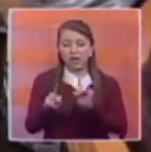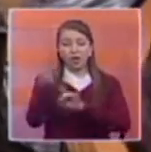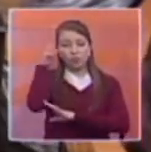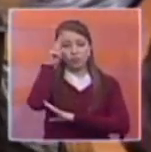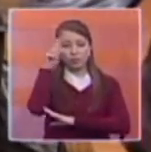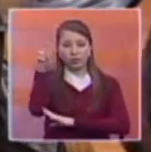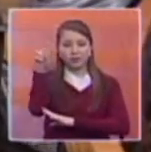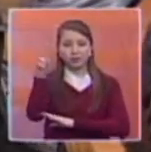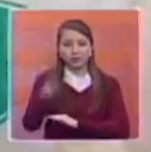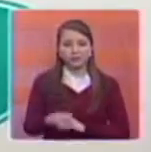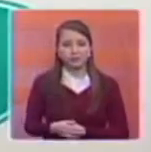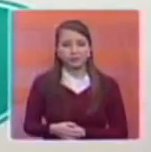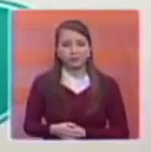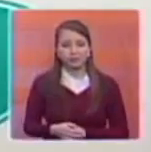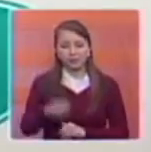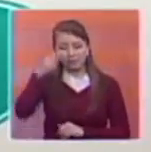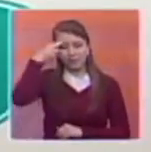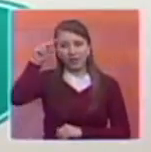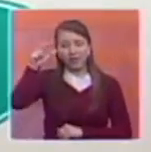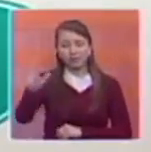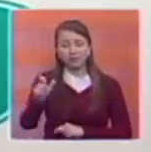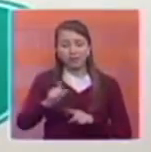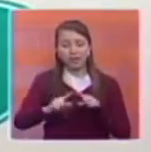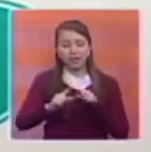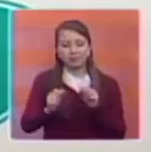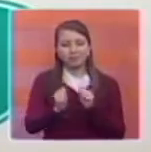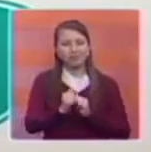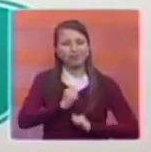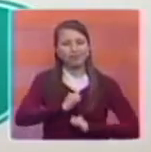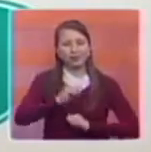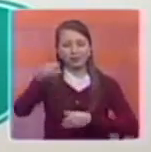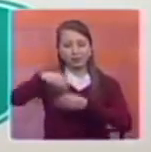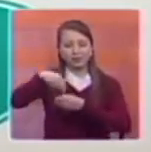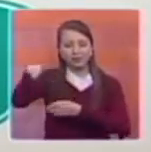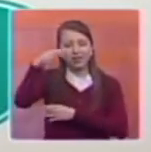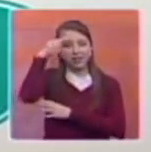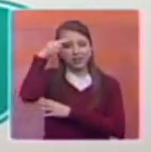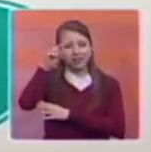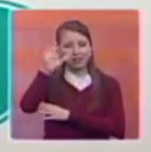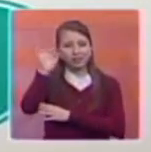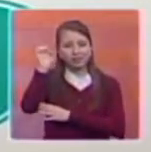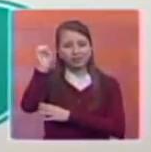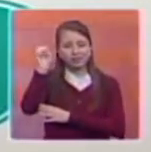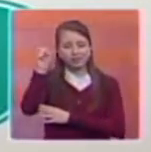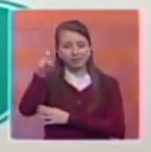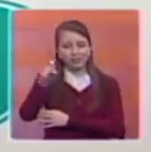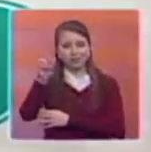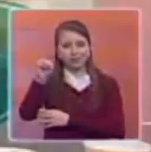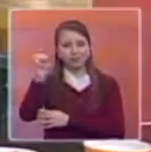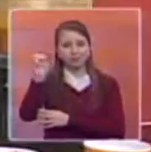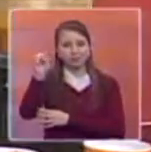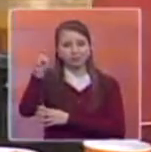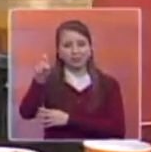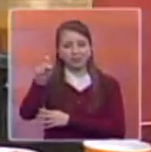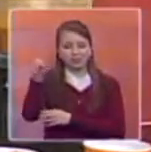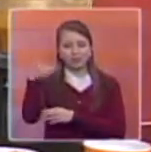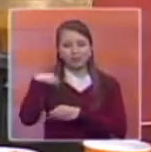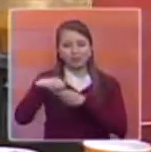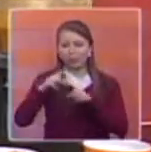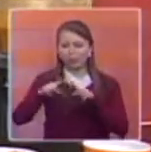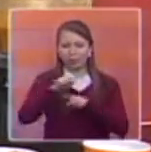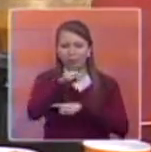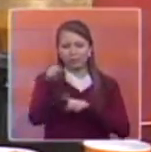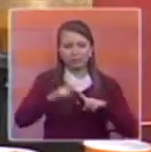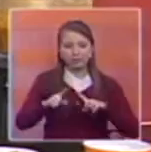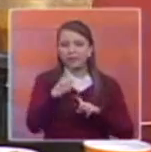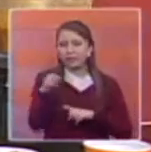mexicanos y muchas, la comida Tex-Mex, que se llama en Estados Unidos, que es muy famosa, que hay por todos lados,